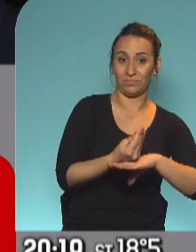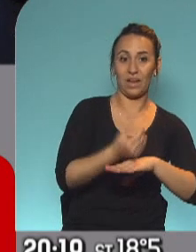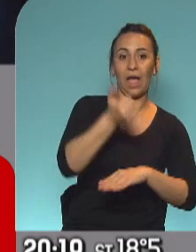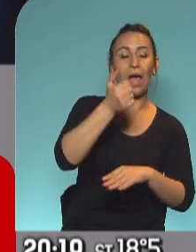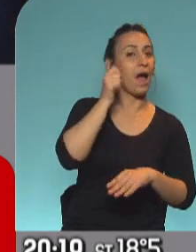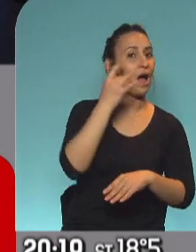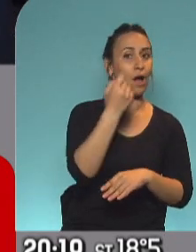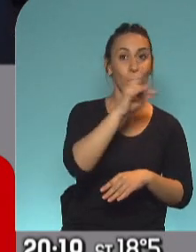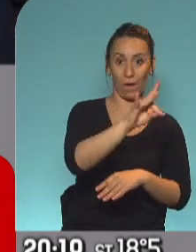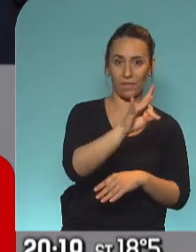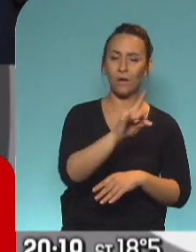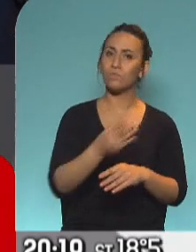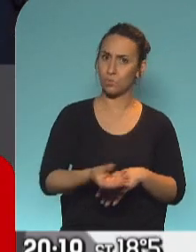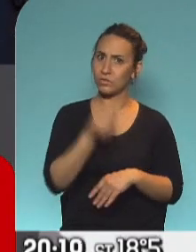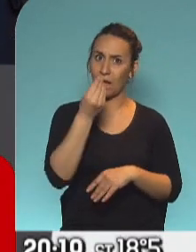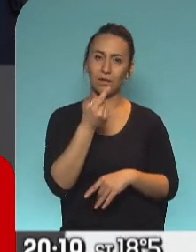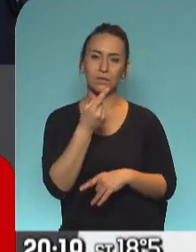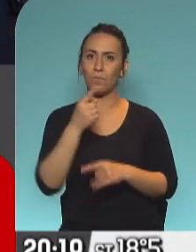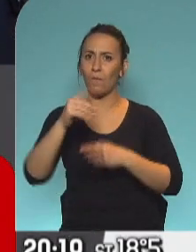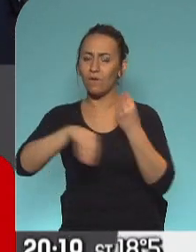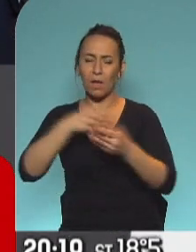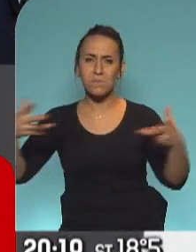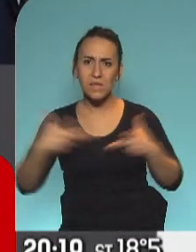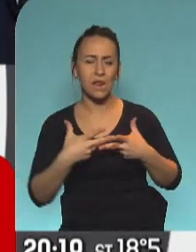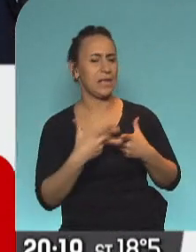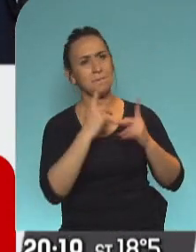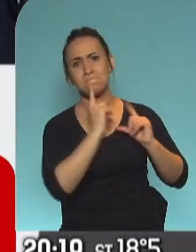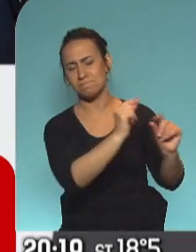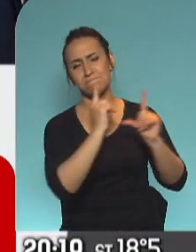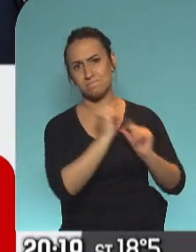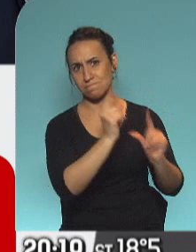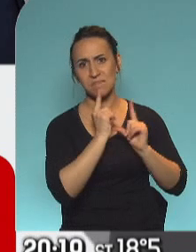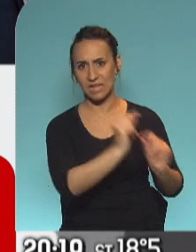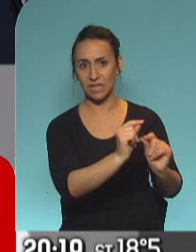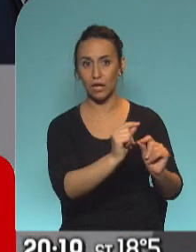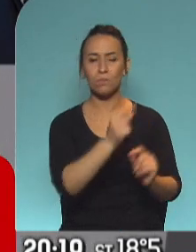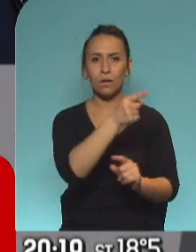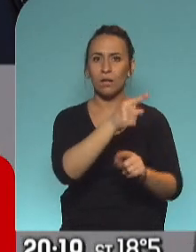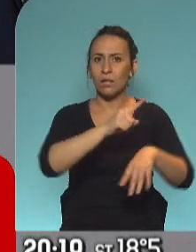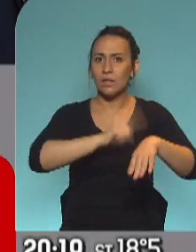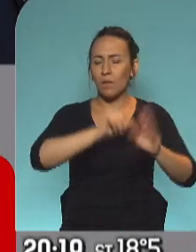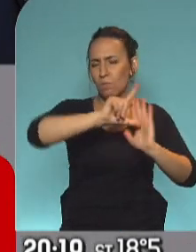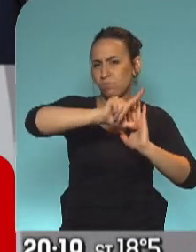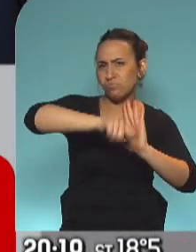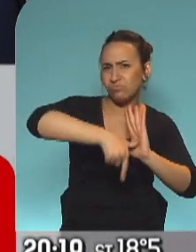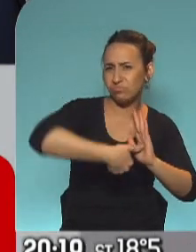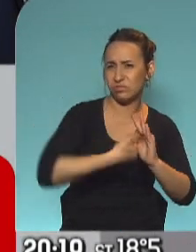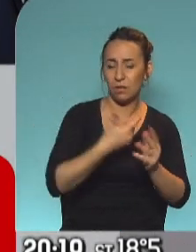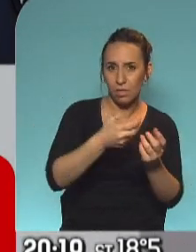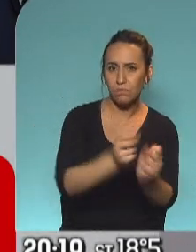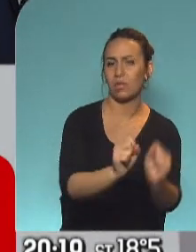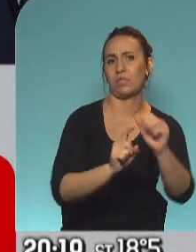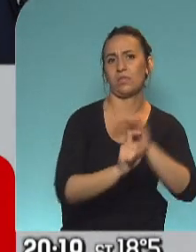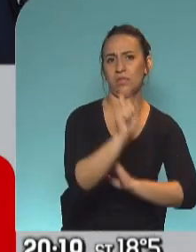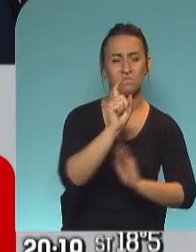de las críticas de los familiares por su comportamiento durante todo el tiempo que se tardó en encontrar el submarino. ¿Qué rol